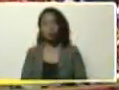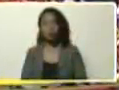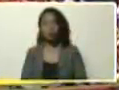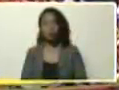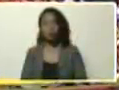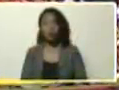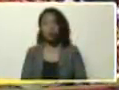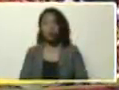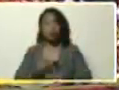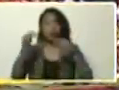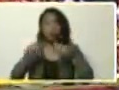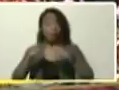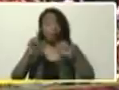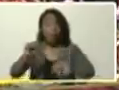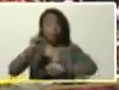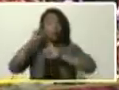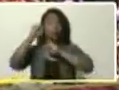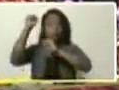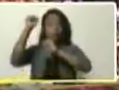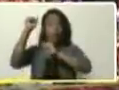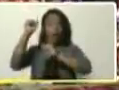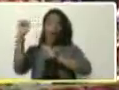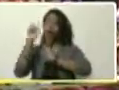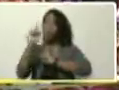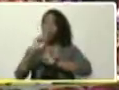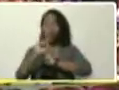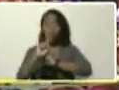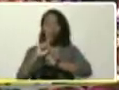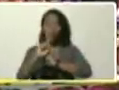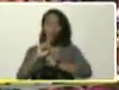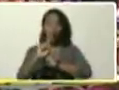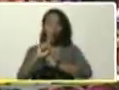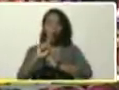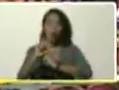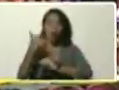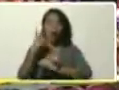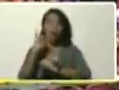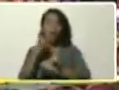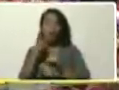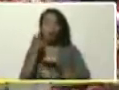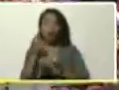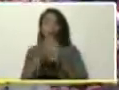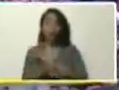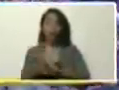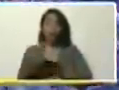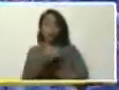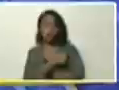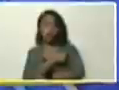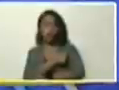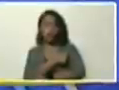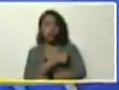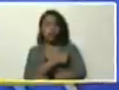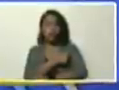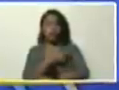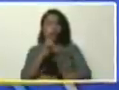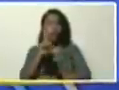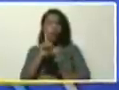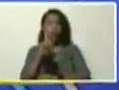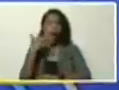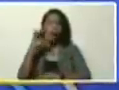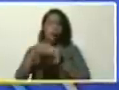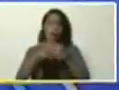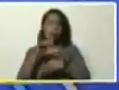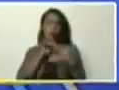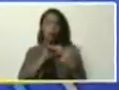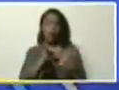que esta victoria no está exenta de las heridas que genera una guerra.